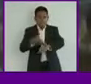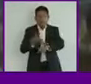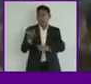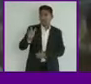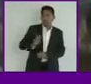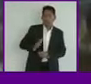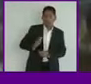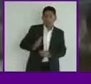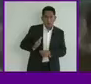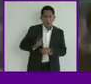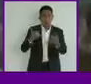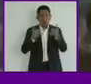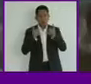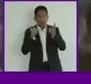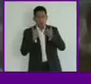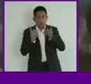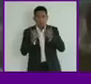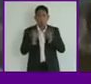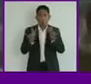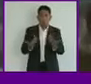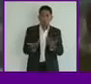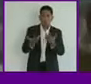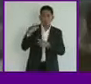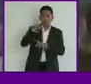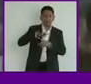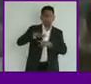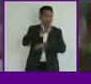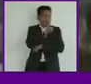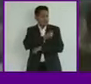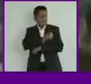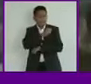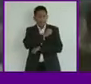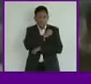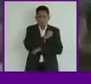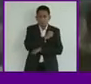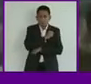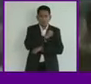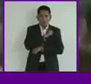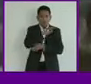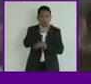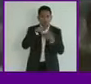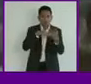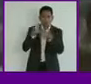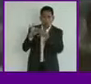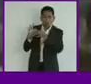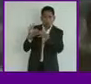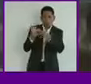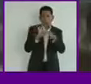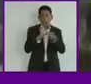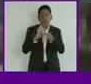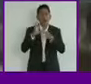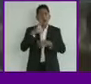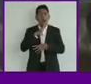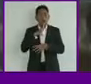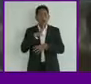públicas, privadas y el sector salud en especial, que brinden ese apoyo, ¿no? Mediante seminarios,